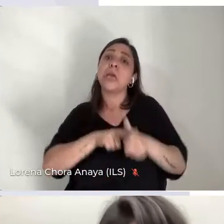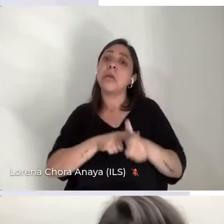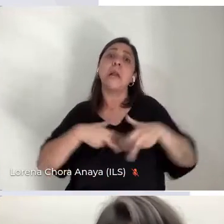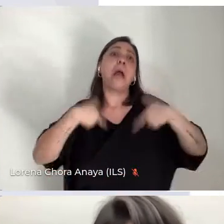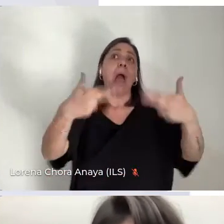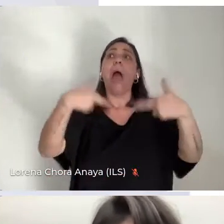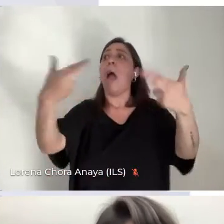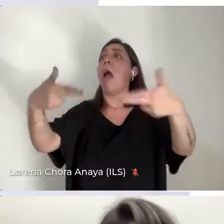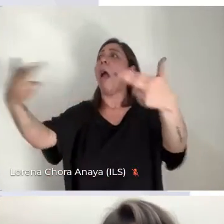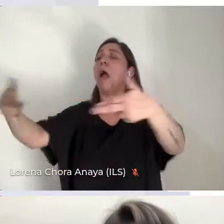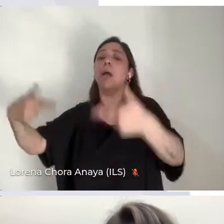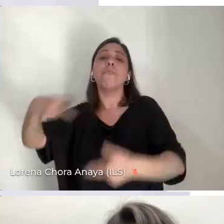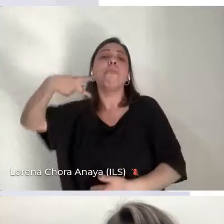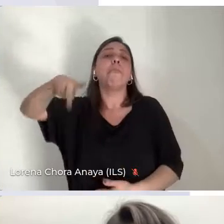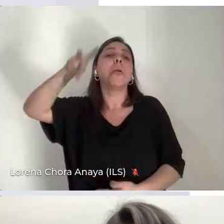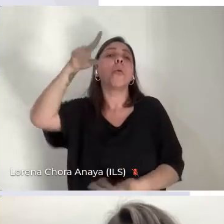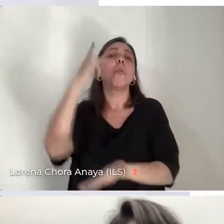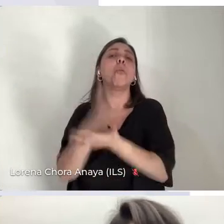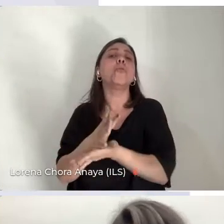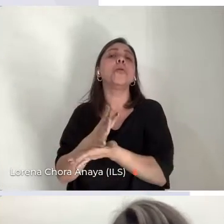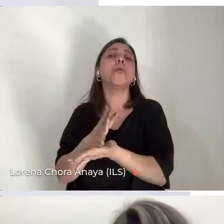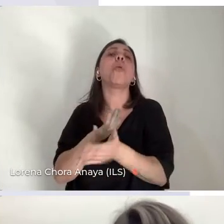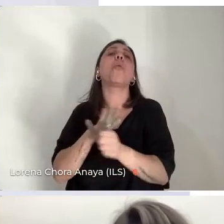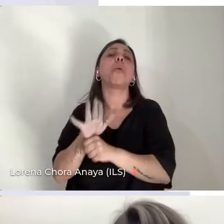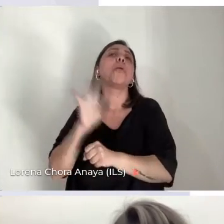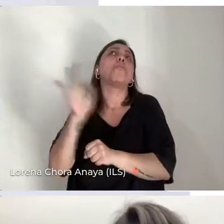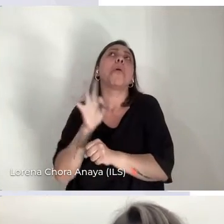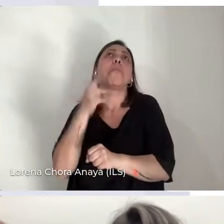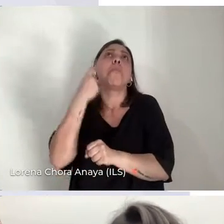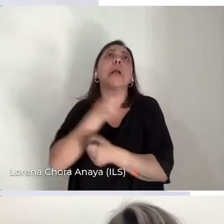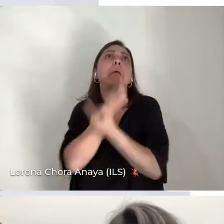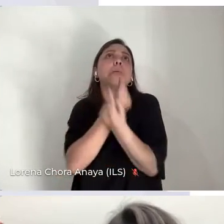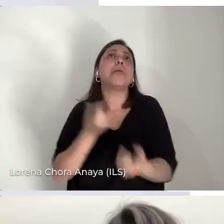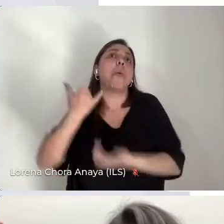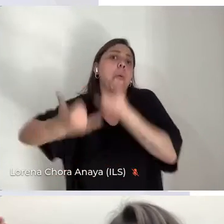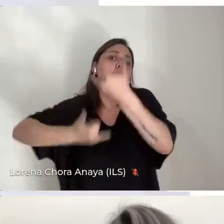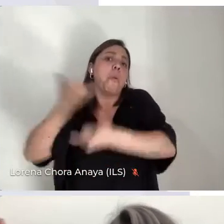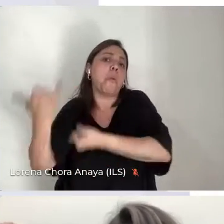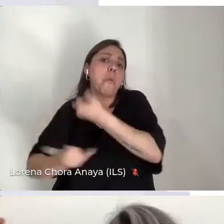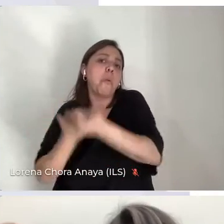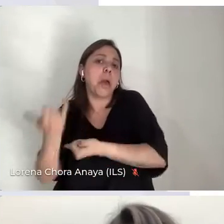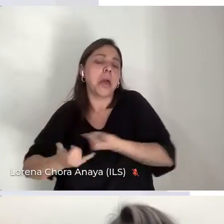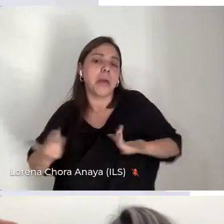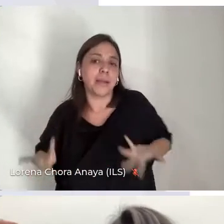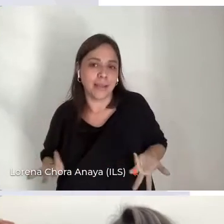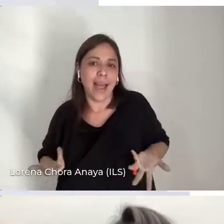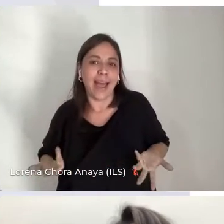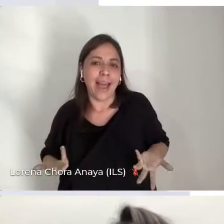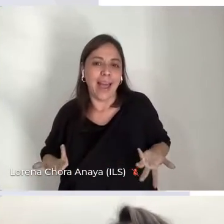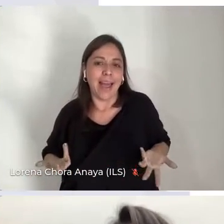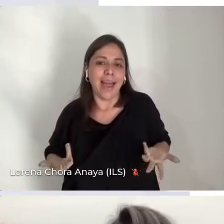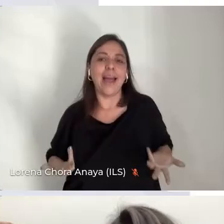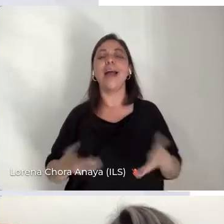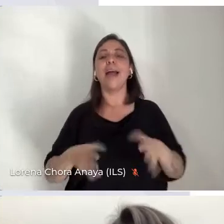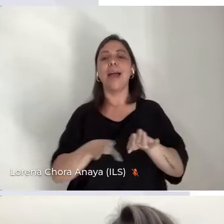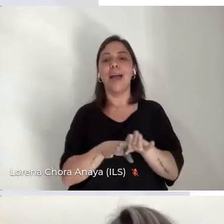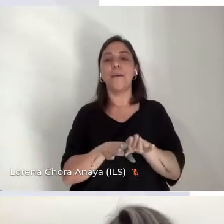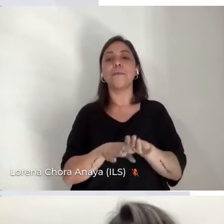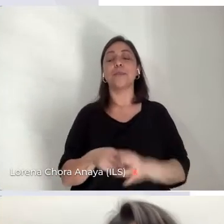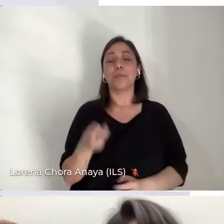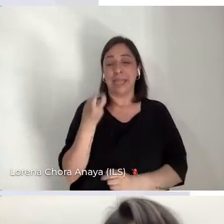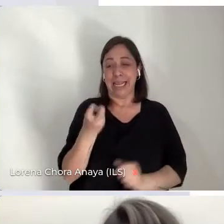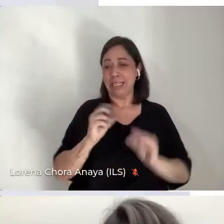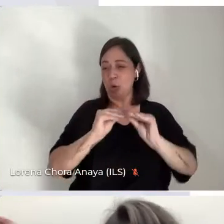jueguen. Entonces, cuando no hemos tenido propósitos claros y no hemos logrado además vincular con mediciones de impacto claras en